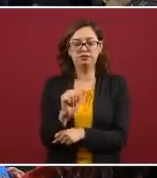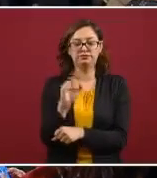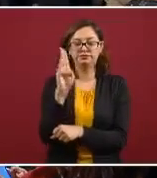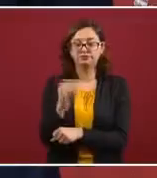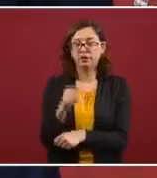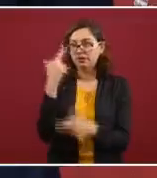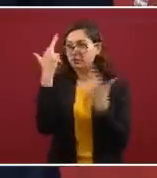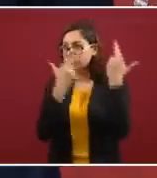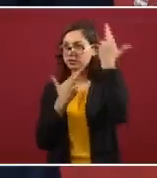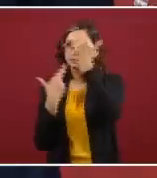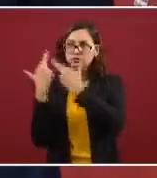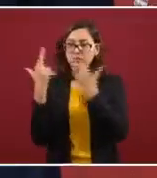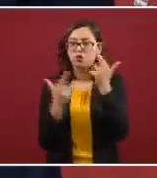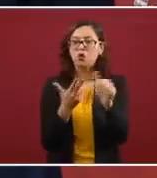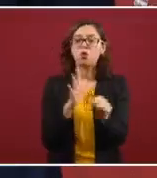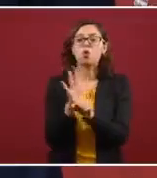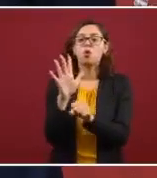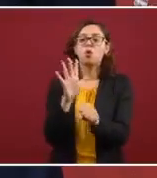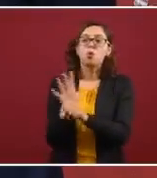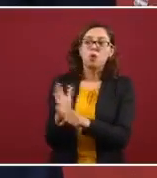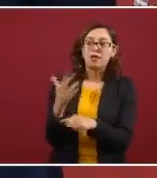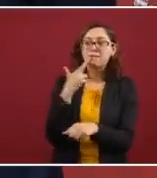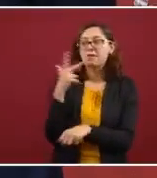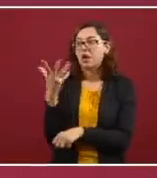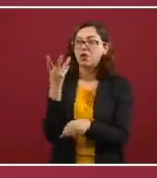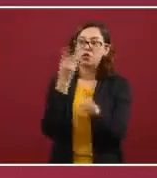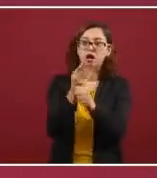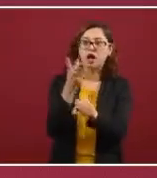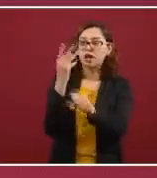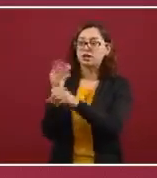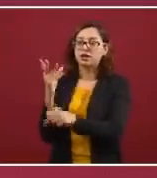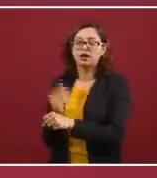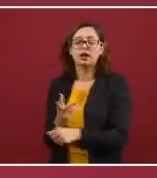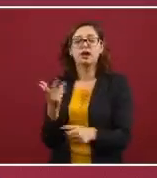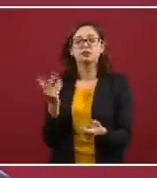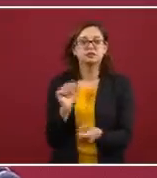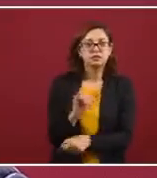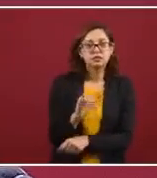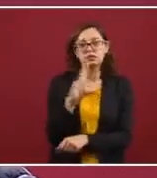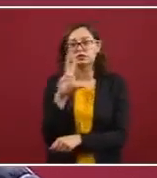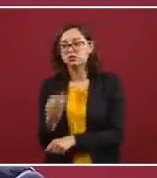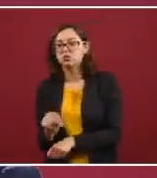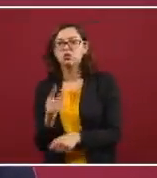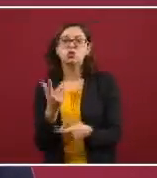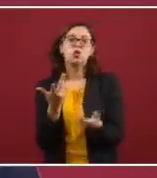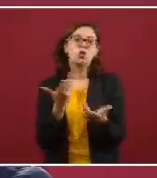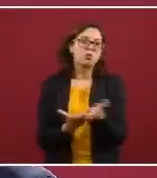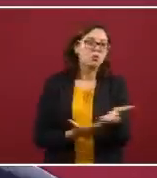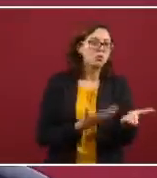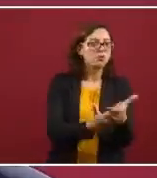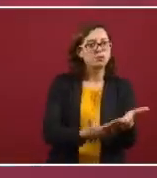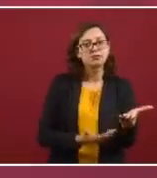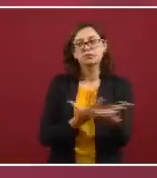para que se decidiera cuál iba a ser el destino de ese hospital. Se habló sobre diferentes